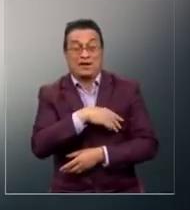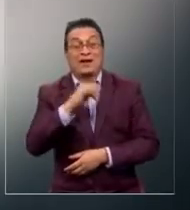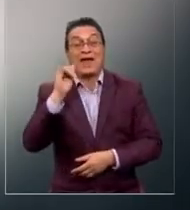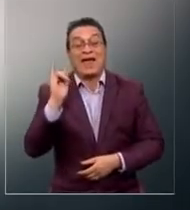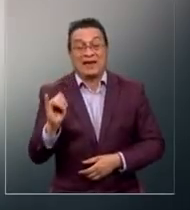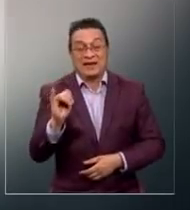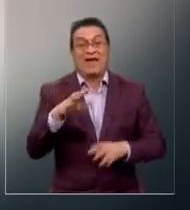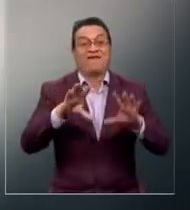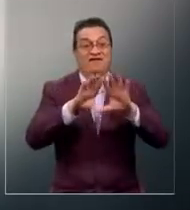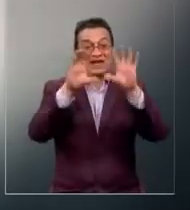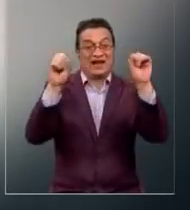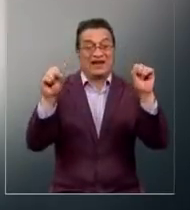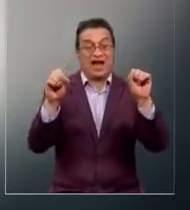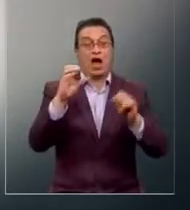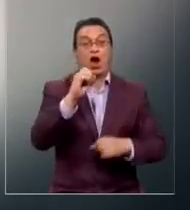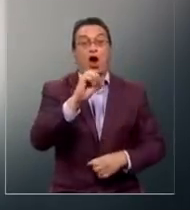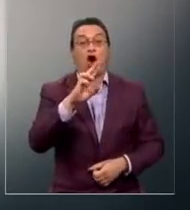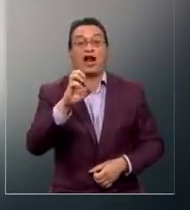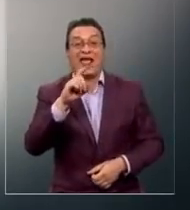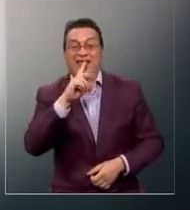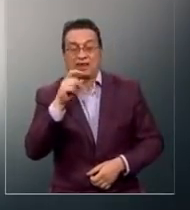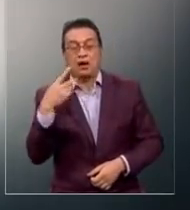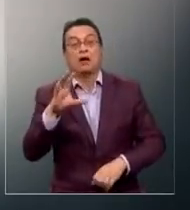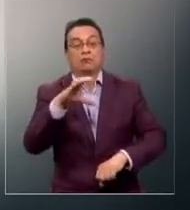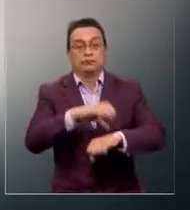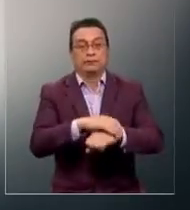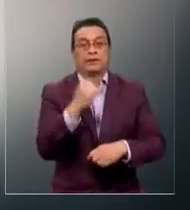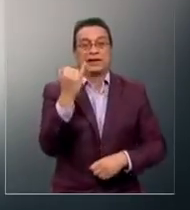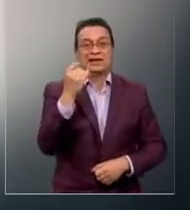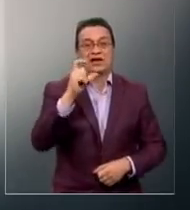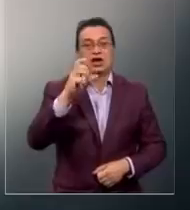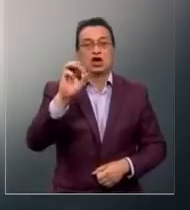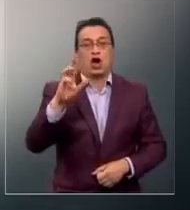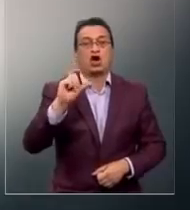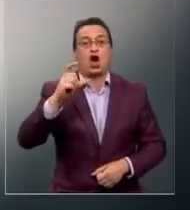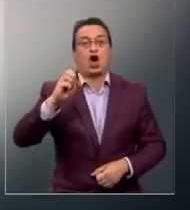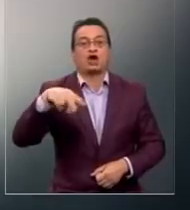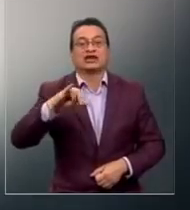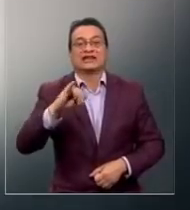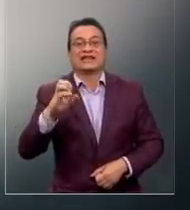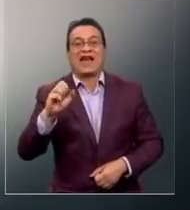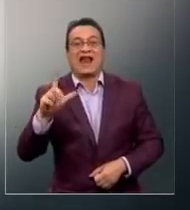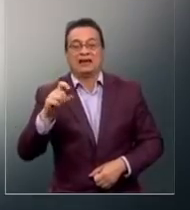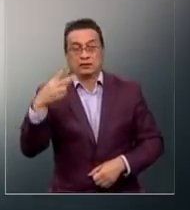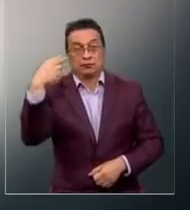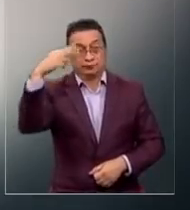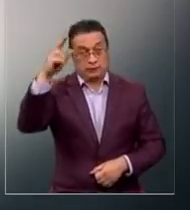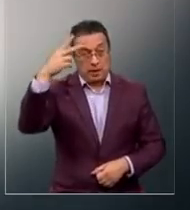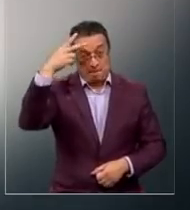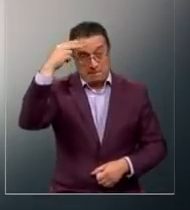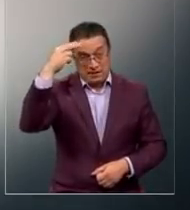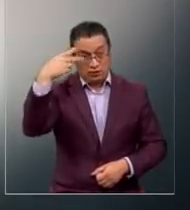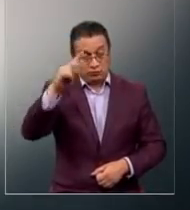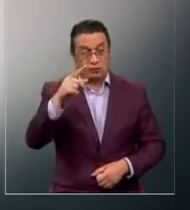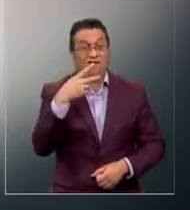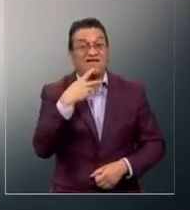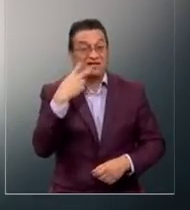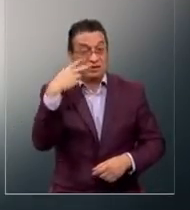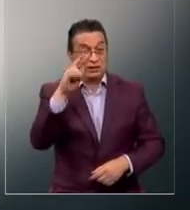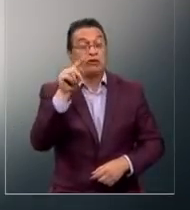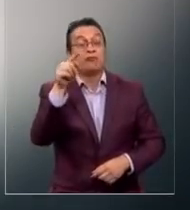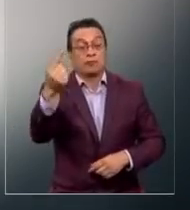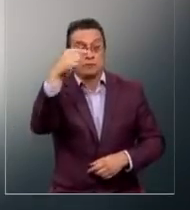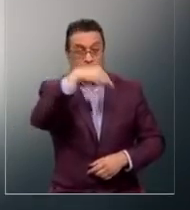por parte de la Fiscalía Oriente la detención de Igor González, este ciudadano mexicano que habría dado muerte, que